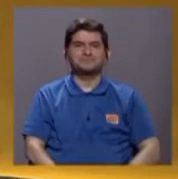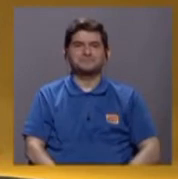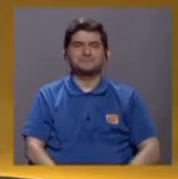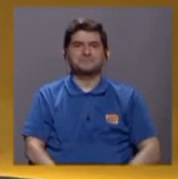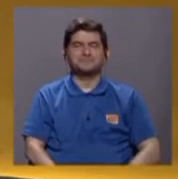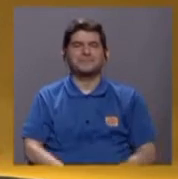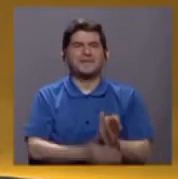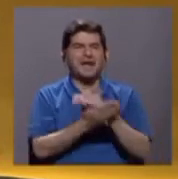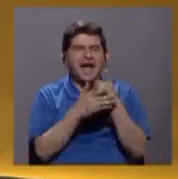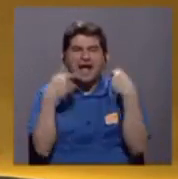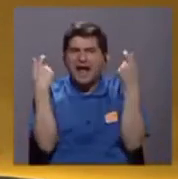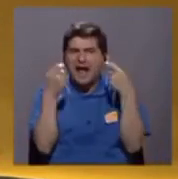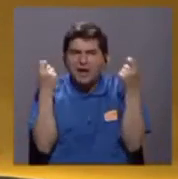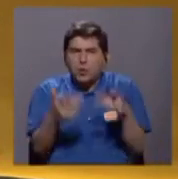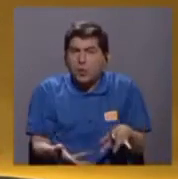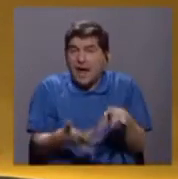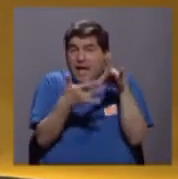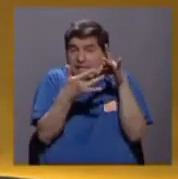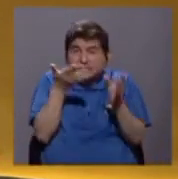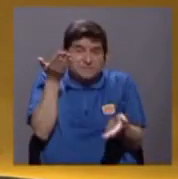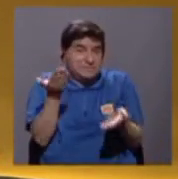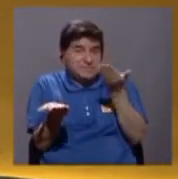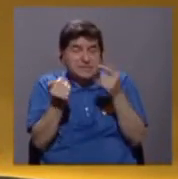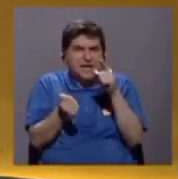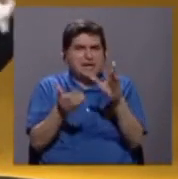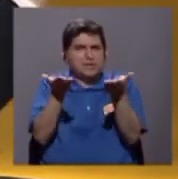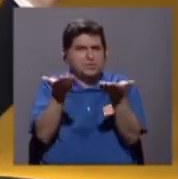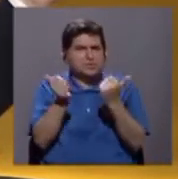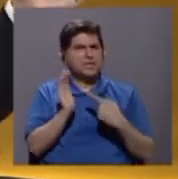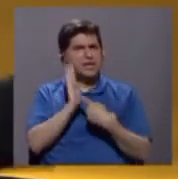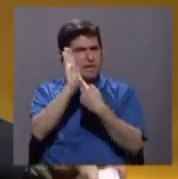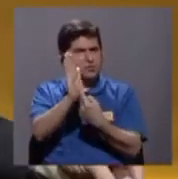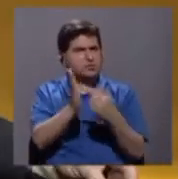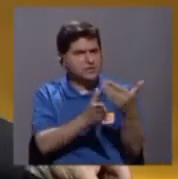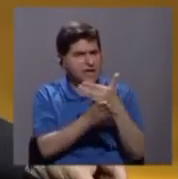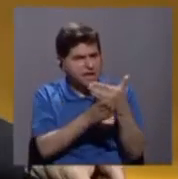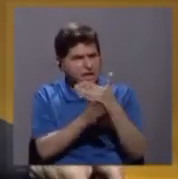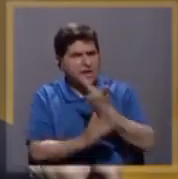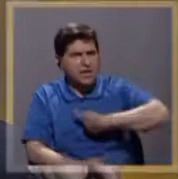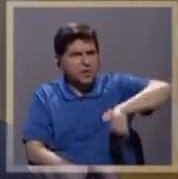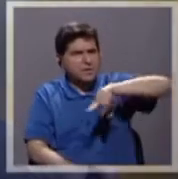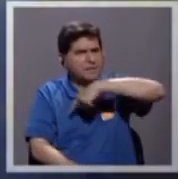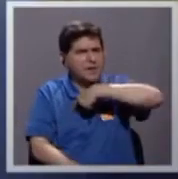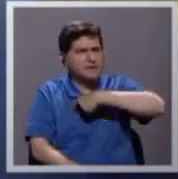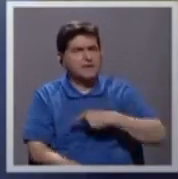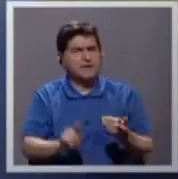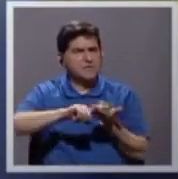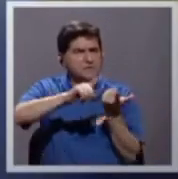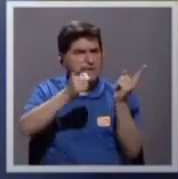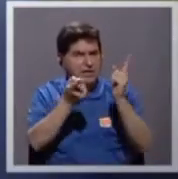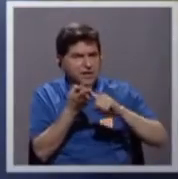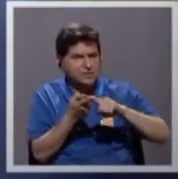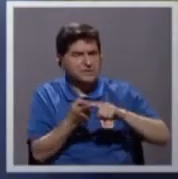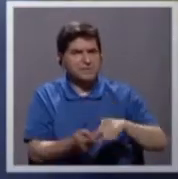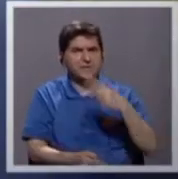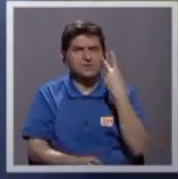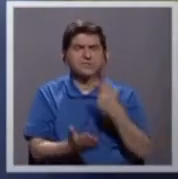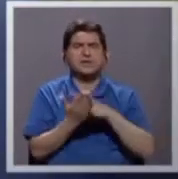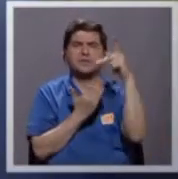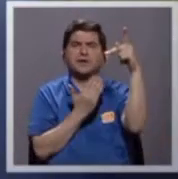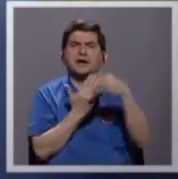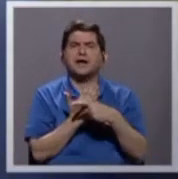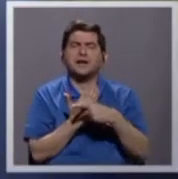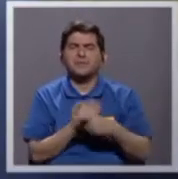¿ha habido alguna celebración particular que usted quiera destacar y compartir con las amigas y amigos de